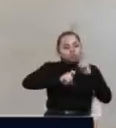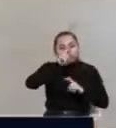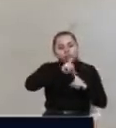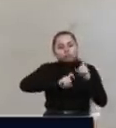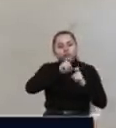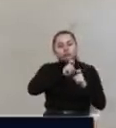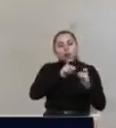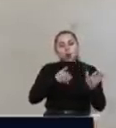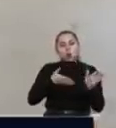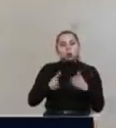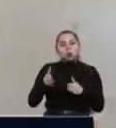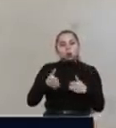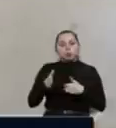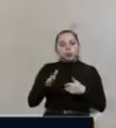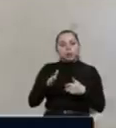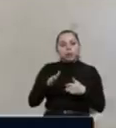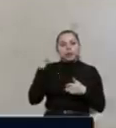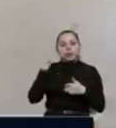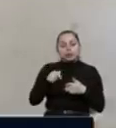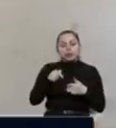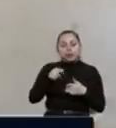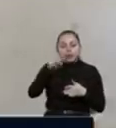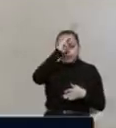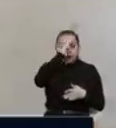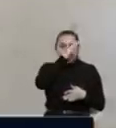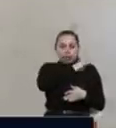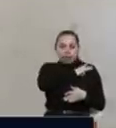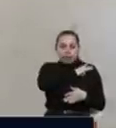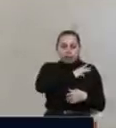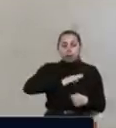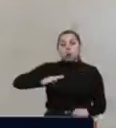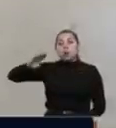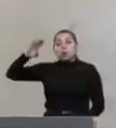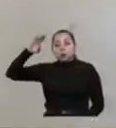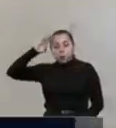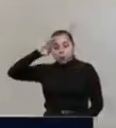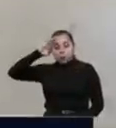los planes de ejército y de policía